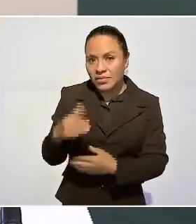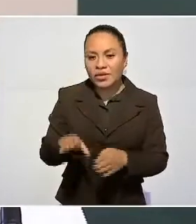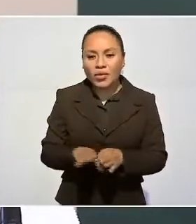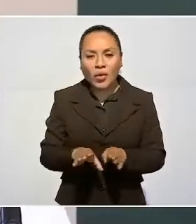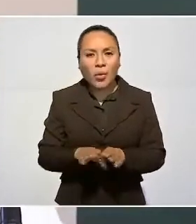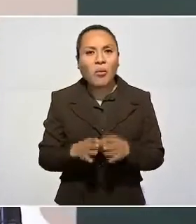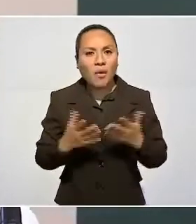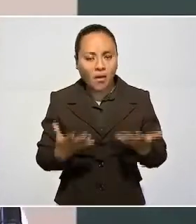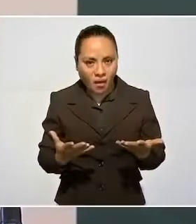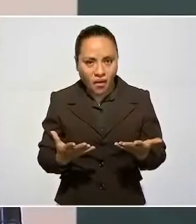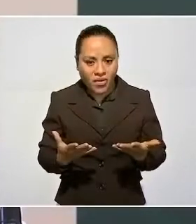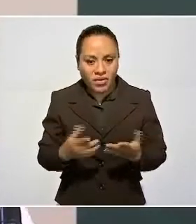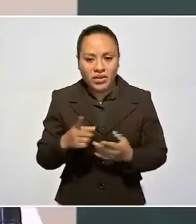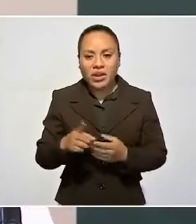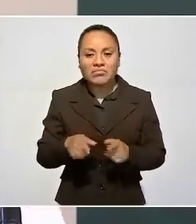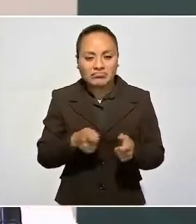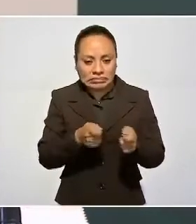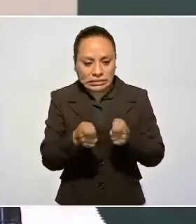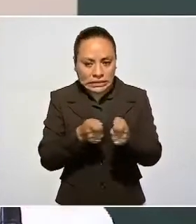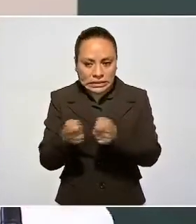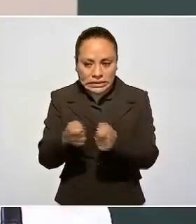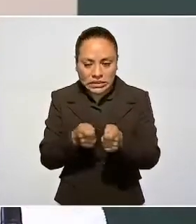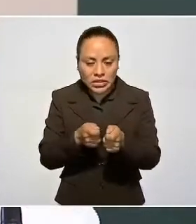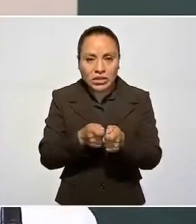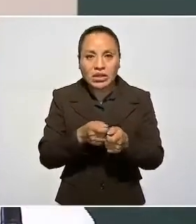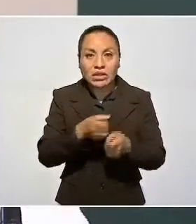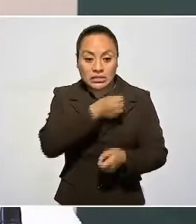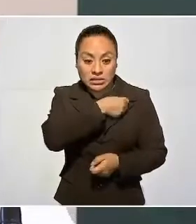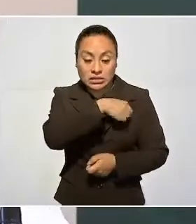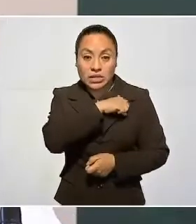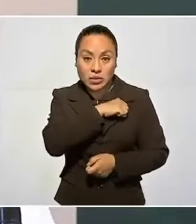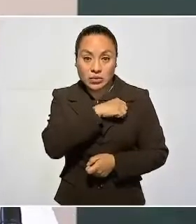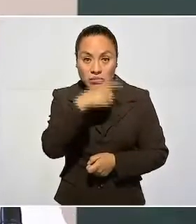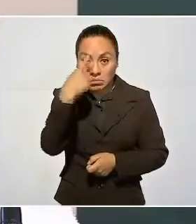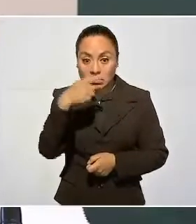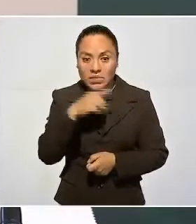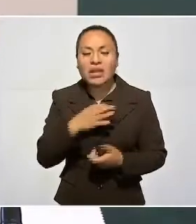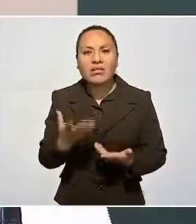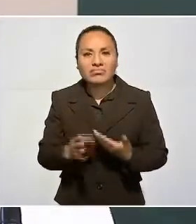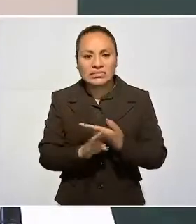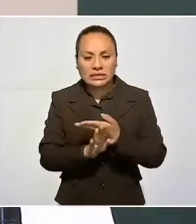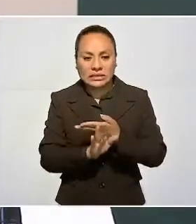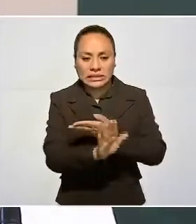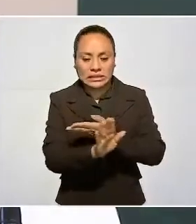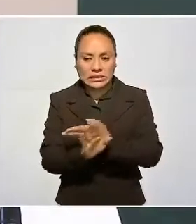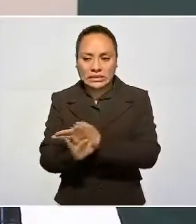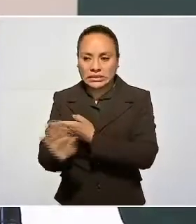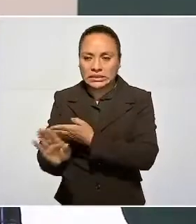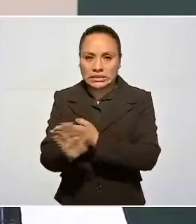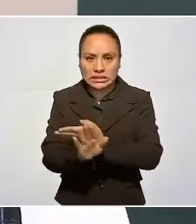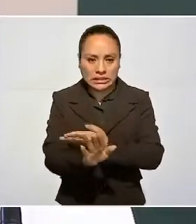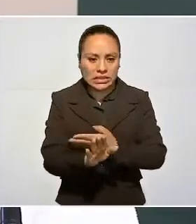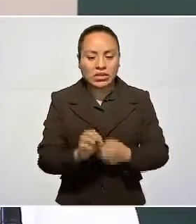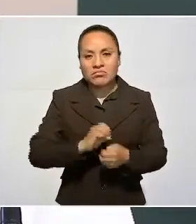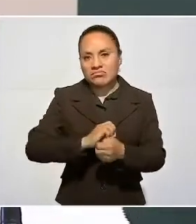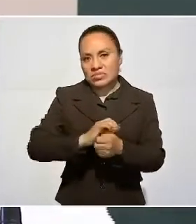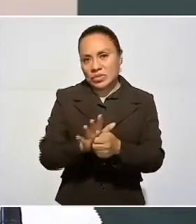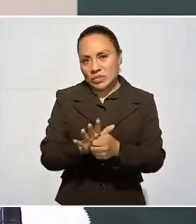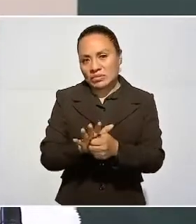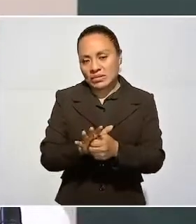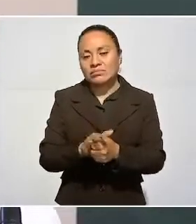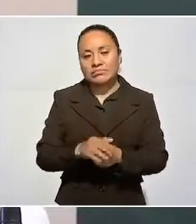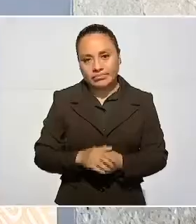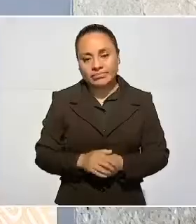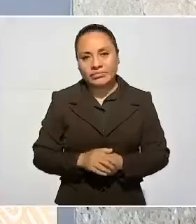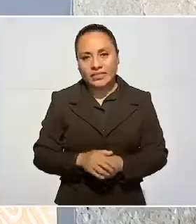medidas y sobre todo los controles sanitarios para evitar la propagación del